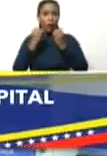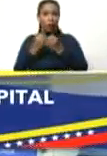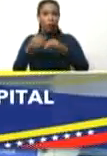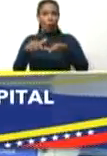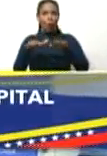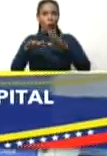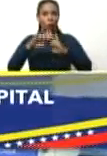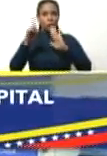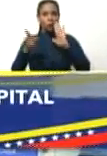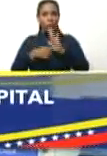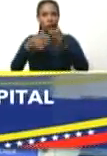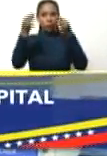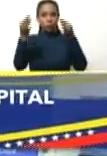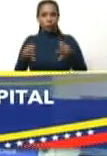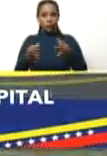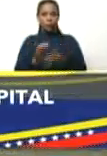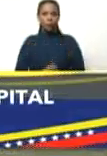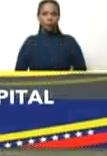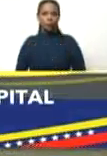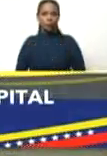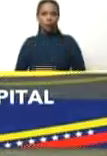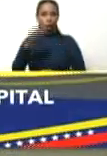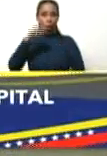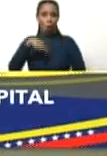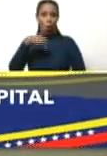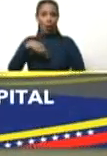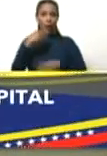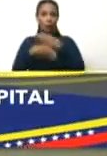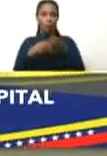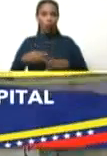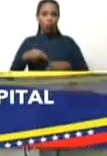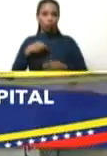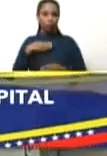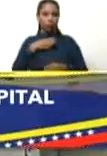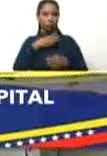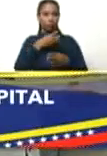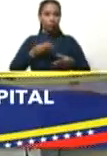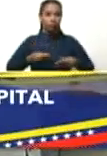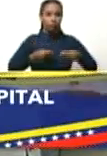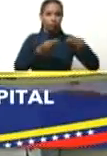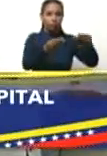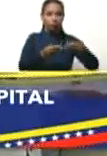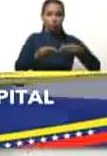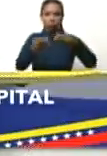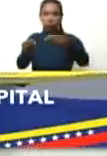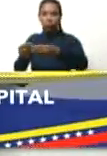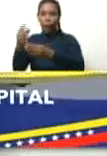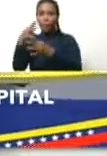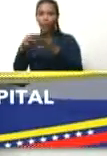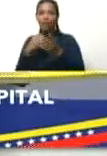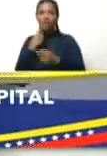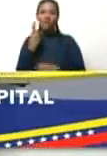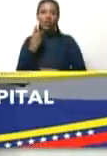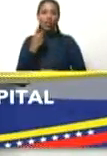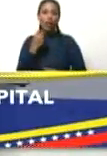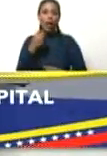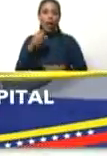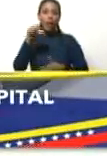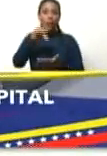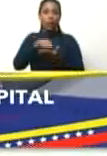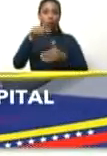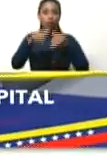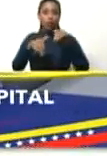totalmente acondicionadas. El día de hoy hicimos una distribución del material faltante en muchos centros de votación,